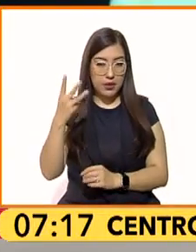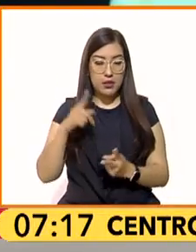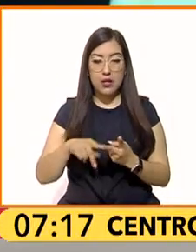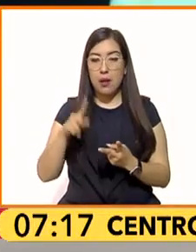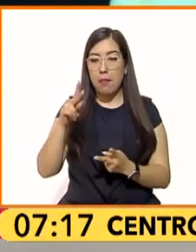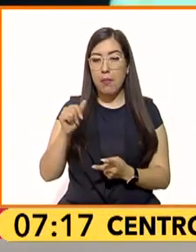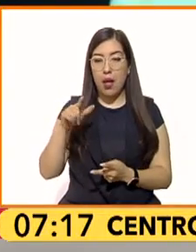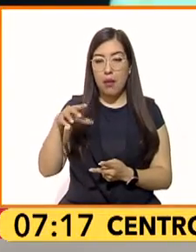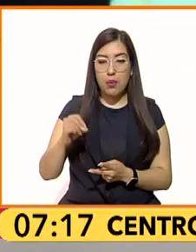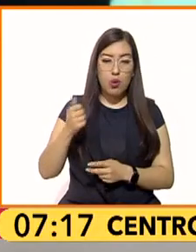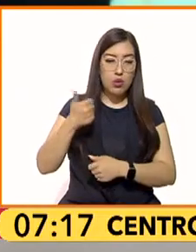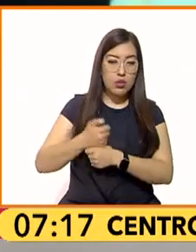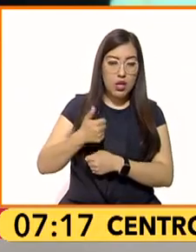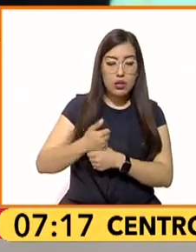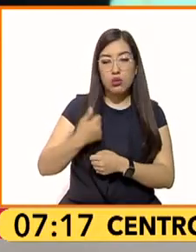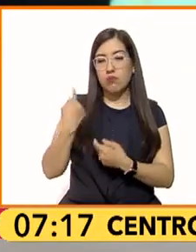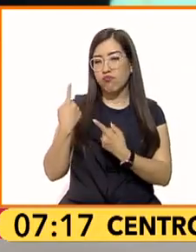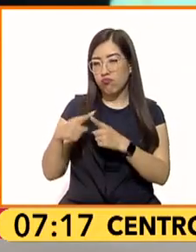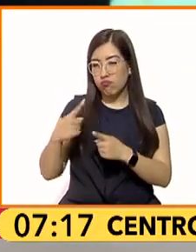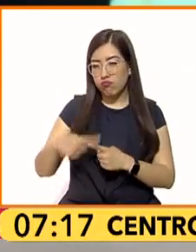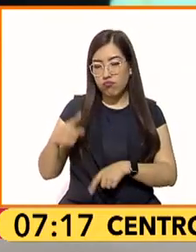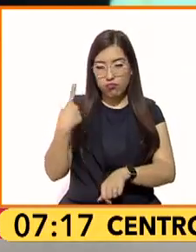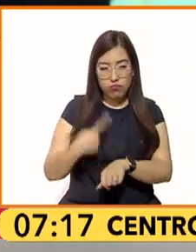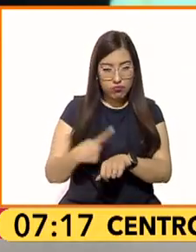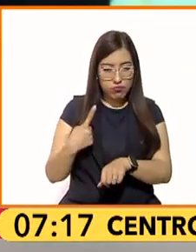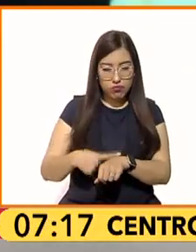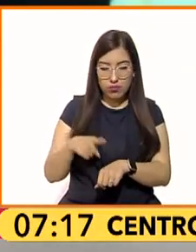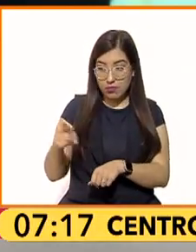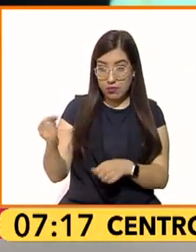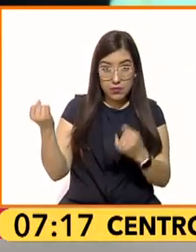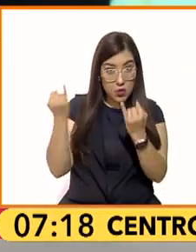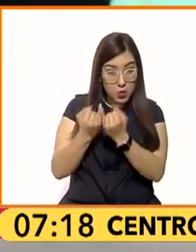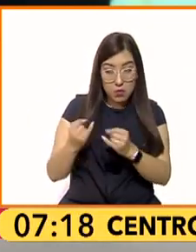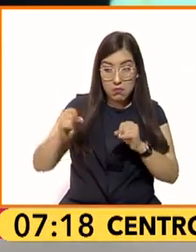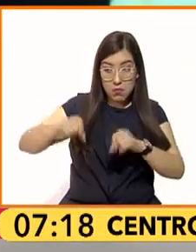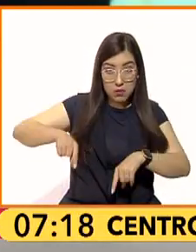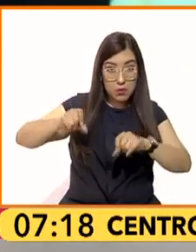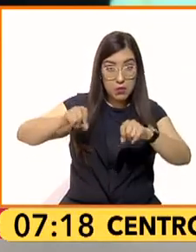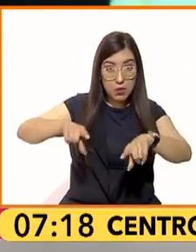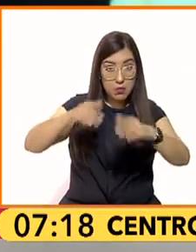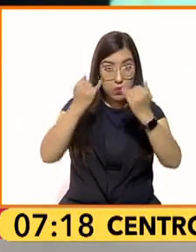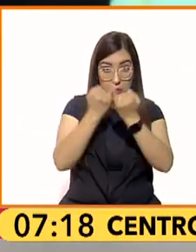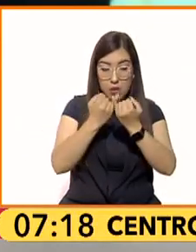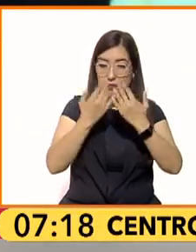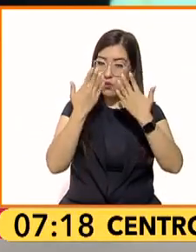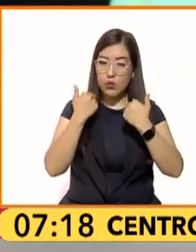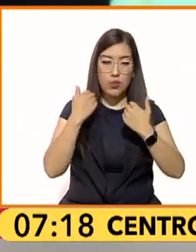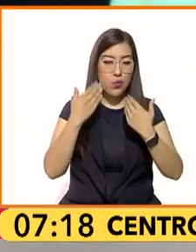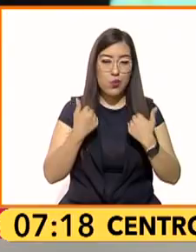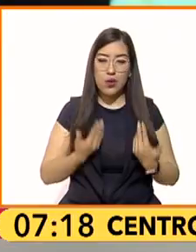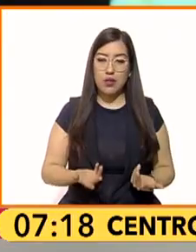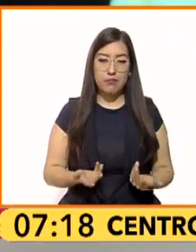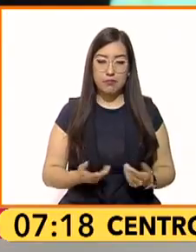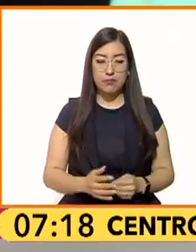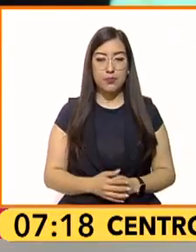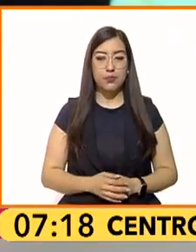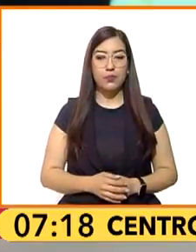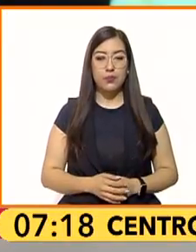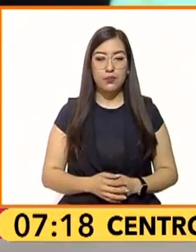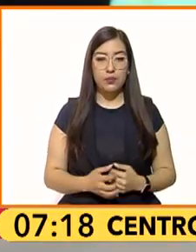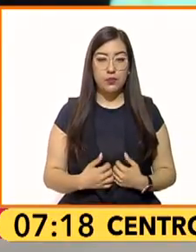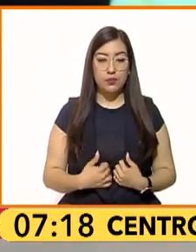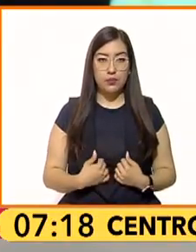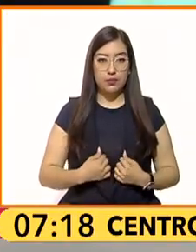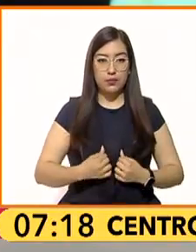muy larga, ya no tenían el mismo Juan Pablo II, ya no tenía el control, claro. De la Iglesia. Entonces, si